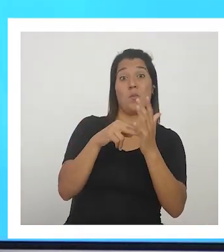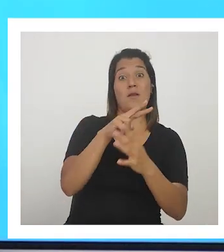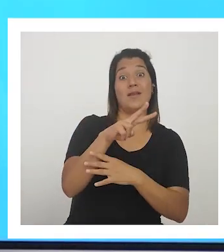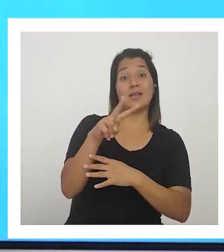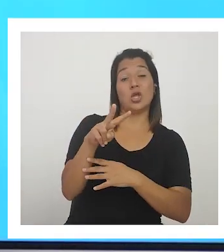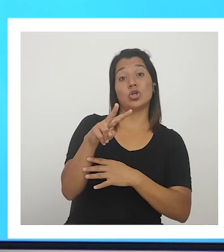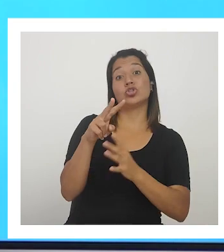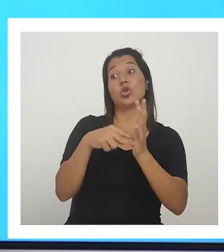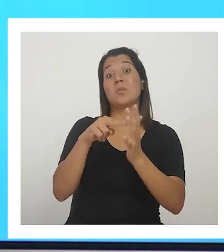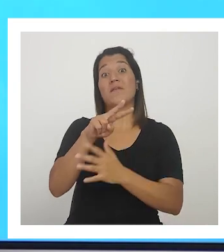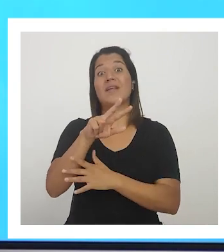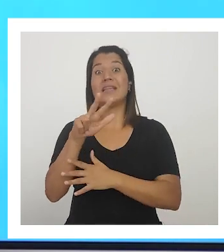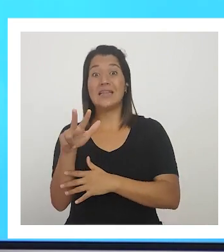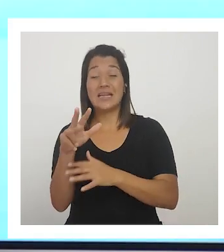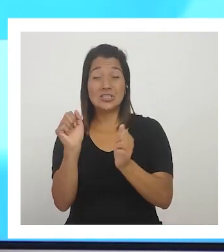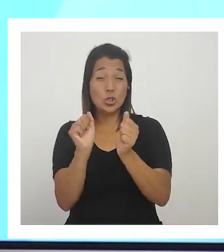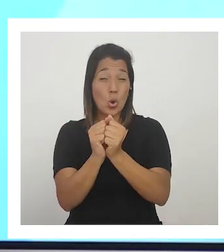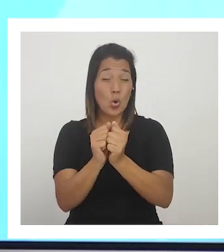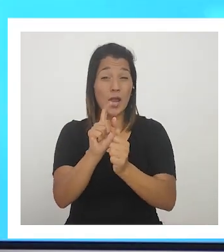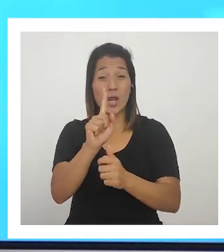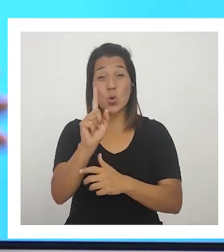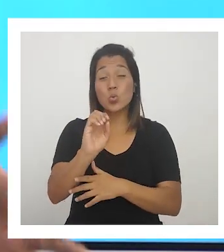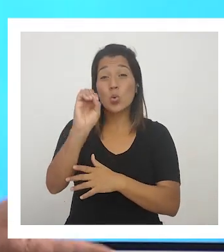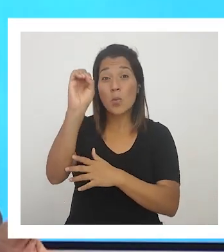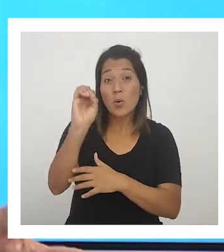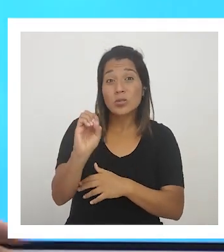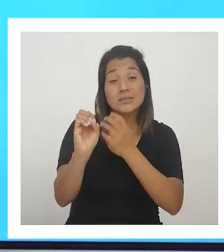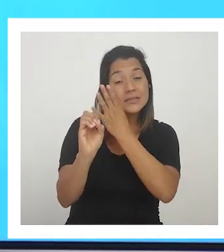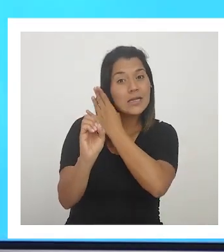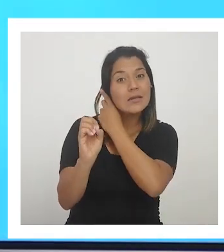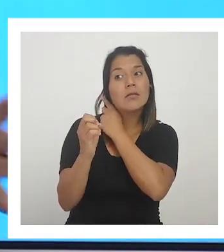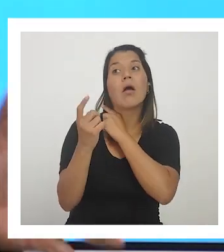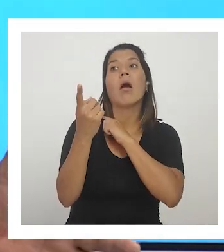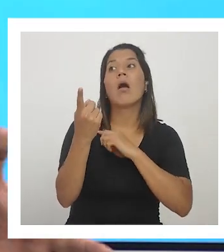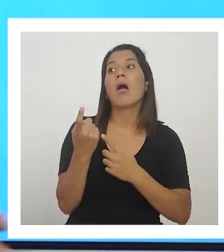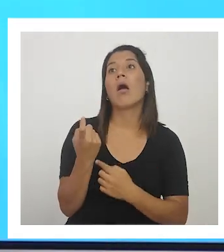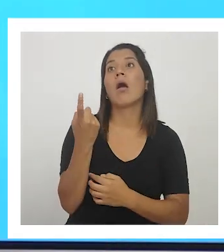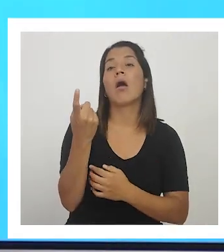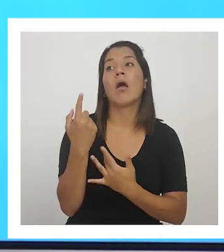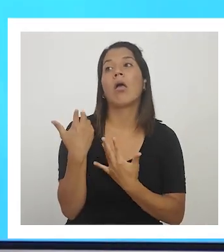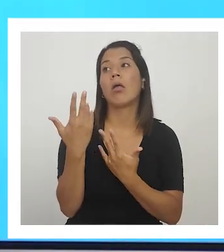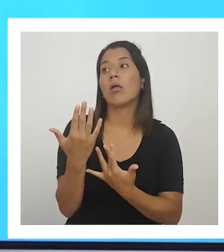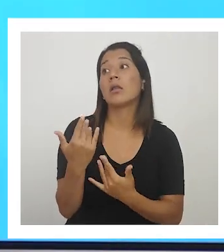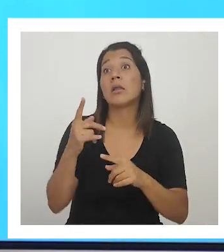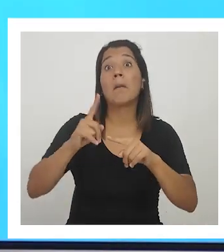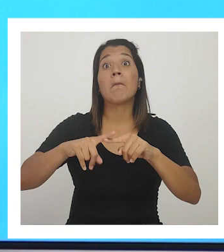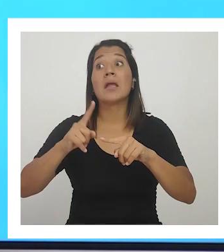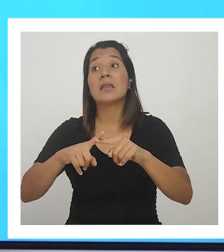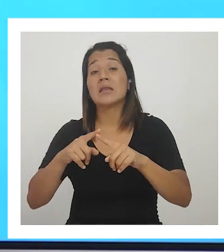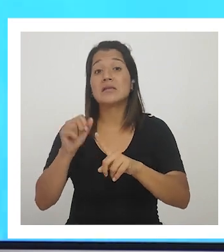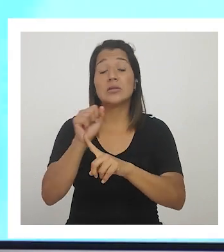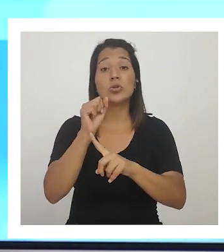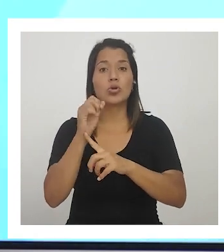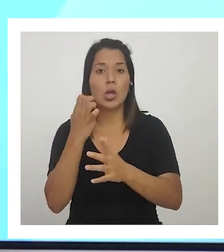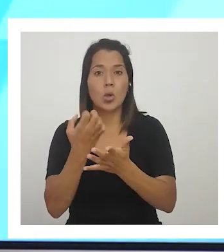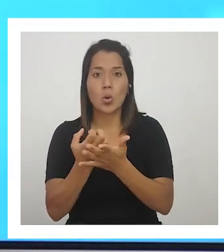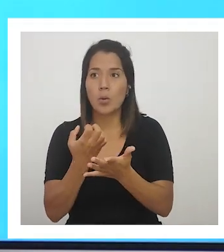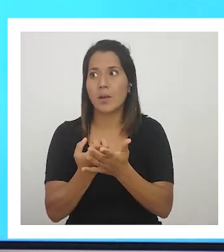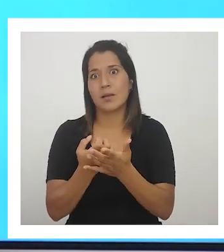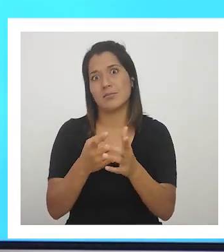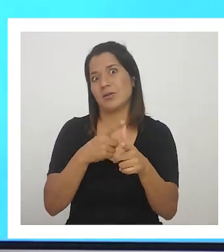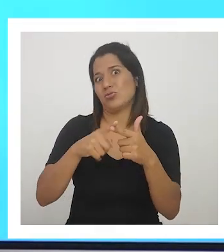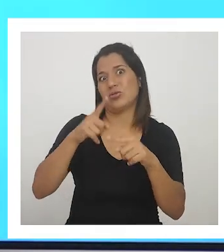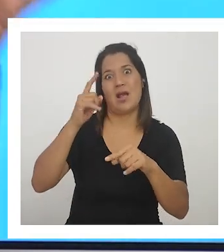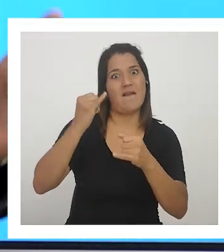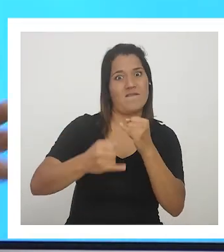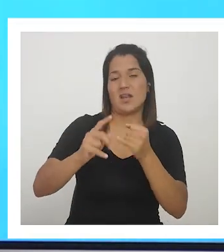que quedaba pendiente de la viabilidad financiera. Nosotros insistimos mucho porque la viabilidad